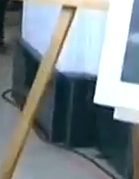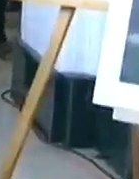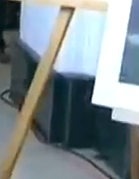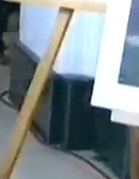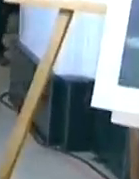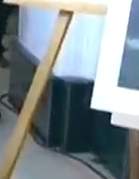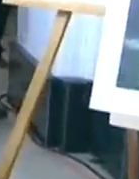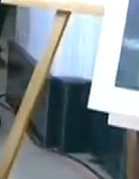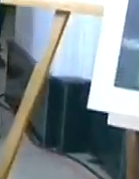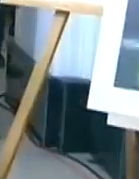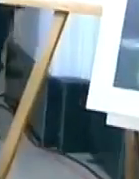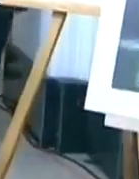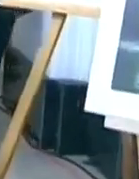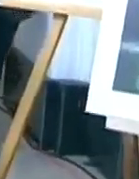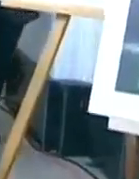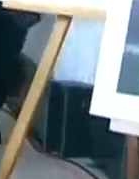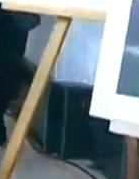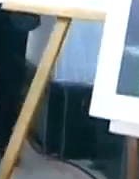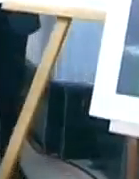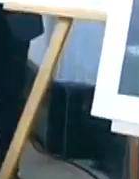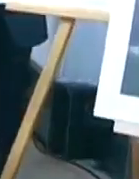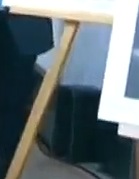Saludos, buenas tardes a toda Venezuela.